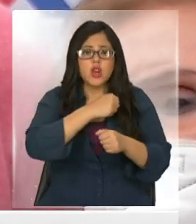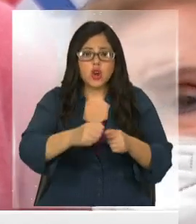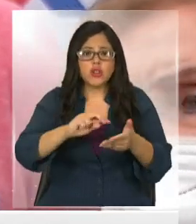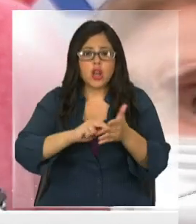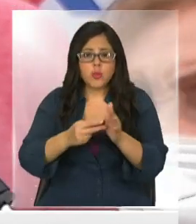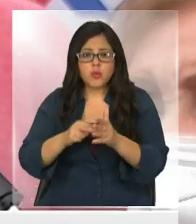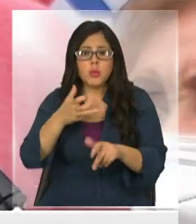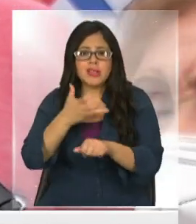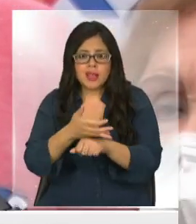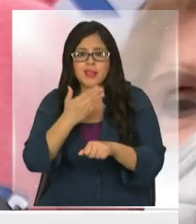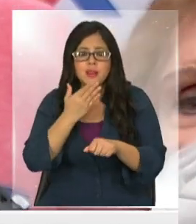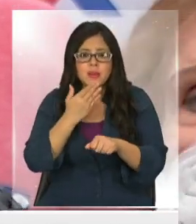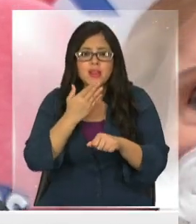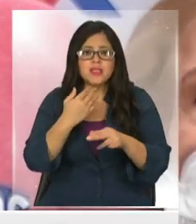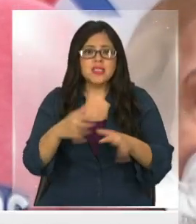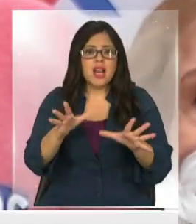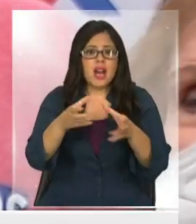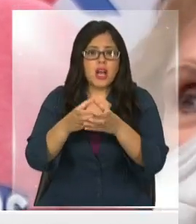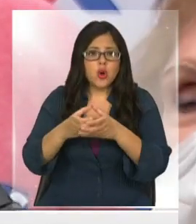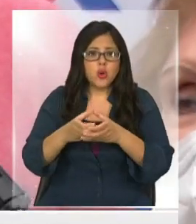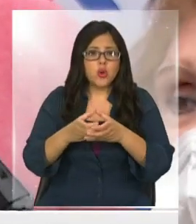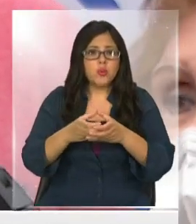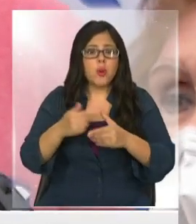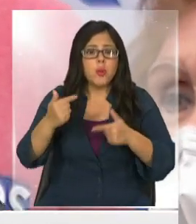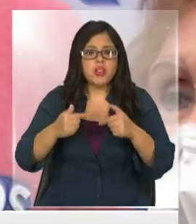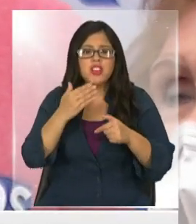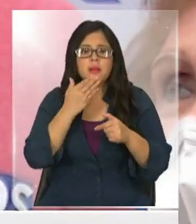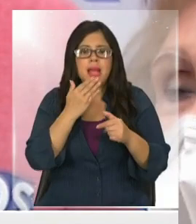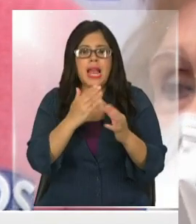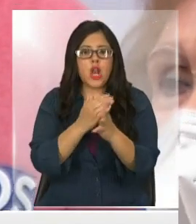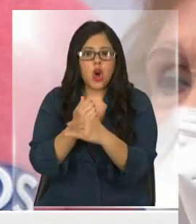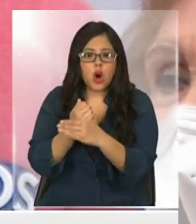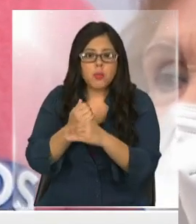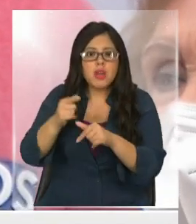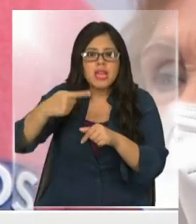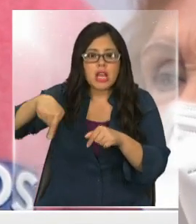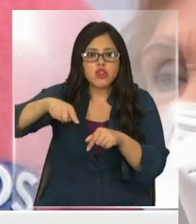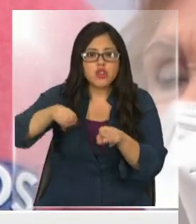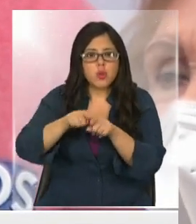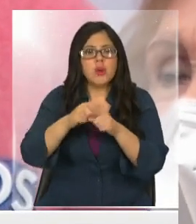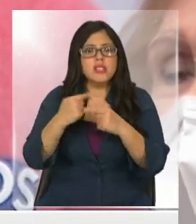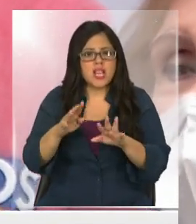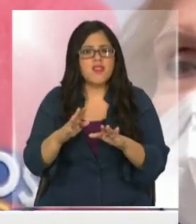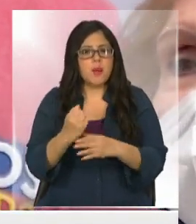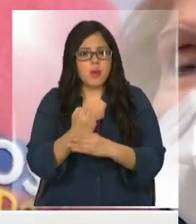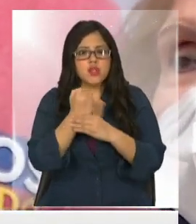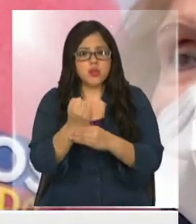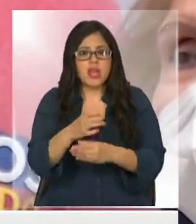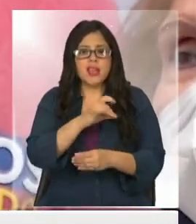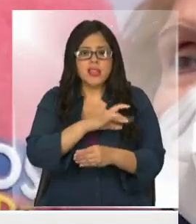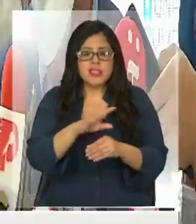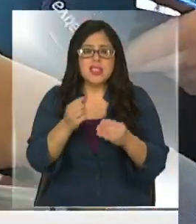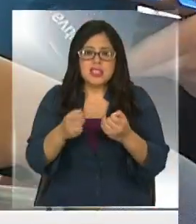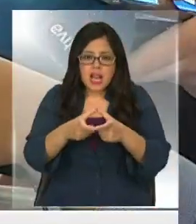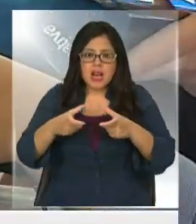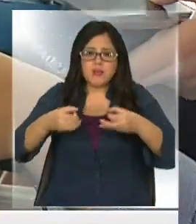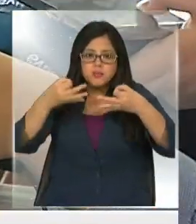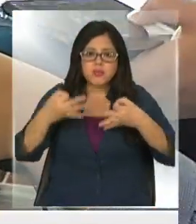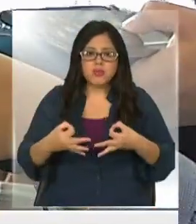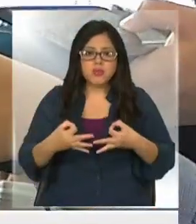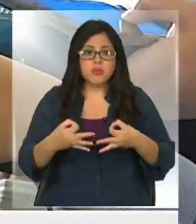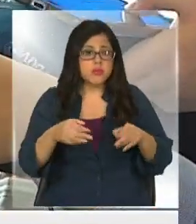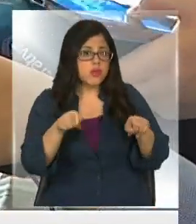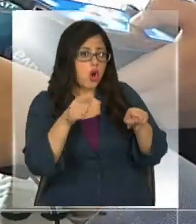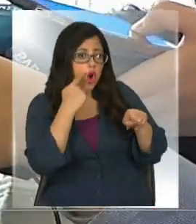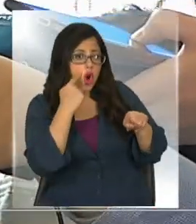combatir a los operadores políticos a los apitutados que junto con ellos vamos a ir grandes chiles en eso no hay donde perderse bray cosas de